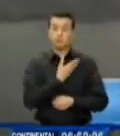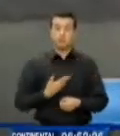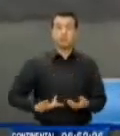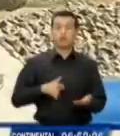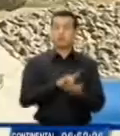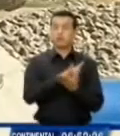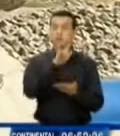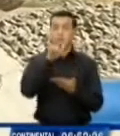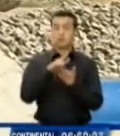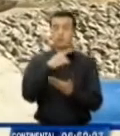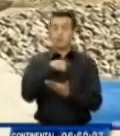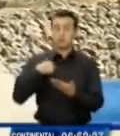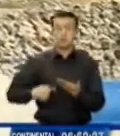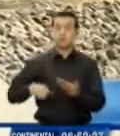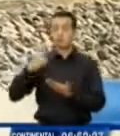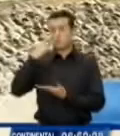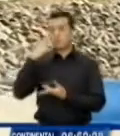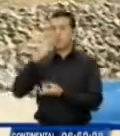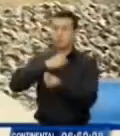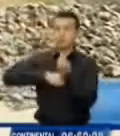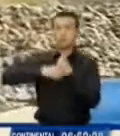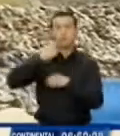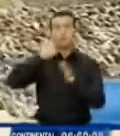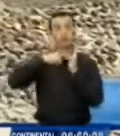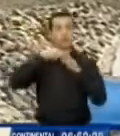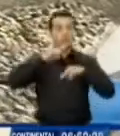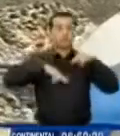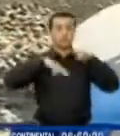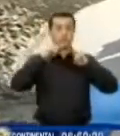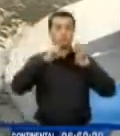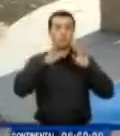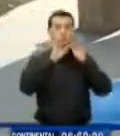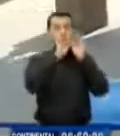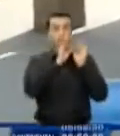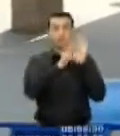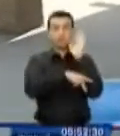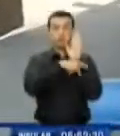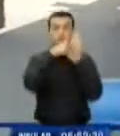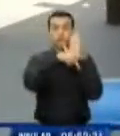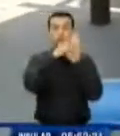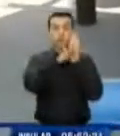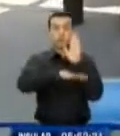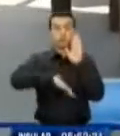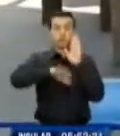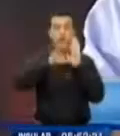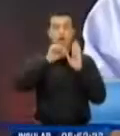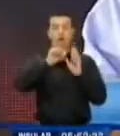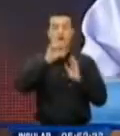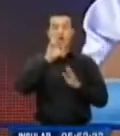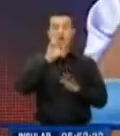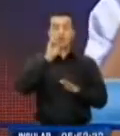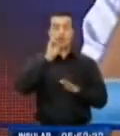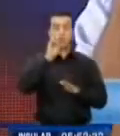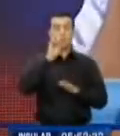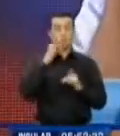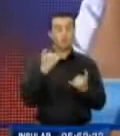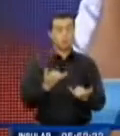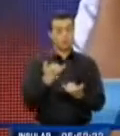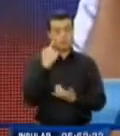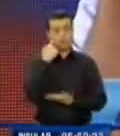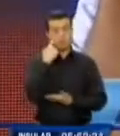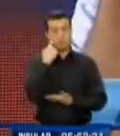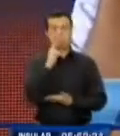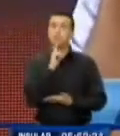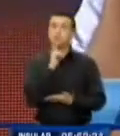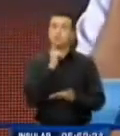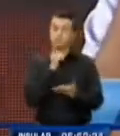para el país. Una de ellas, la construcción de la refinería del Pacífico, ubicada en el sector del Aromo. Estamos evaluando una oferta muy seria